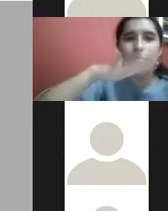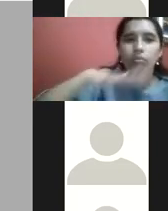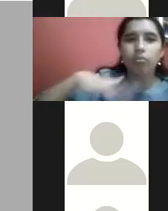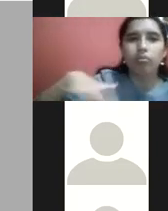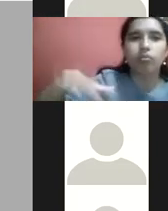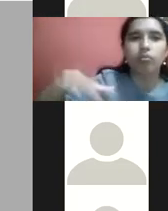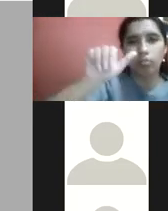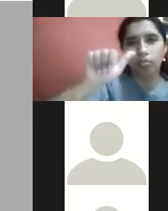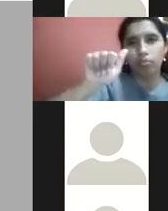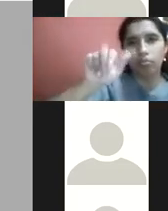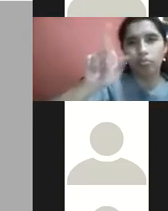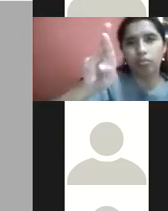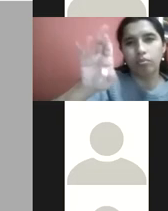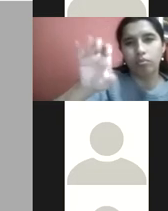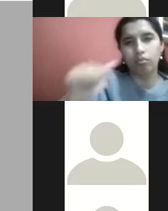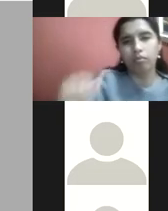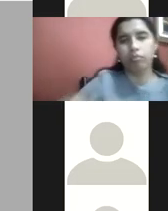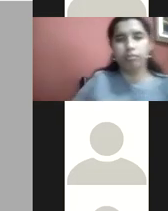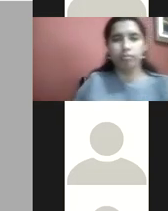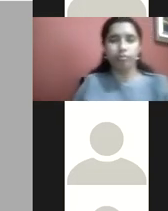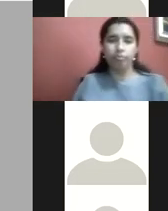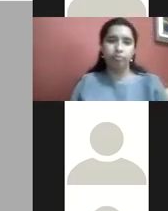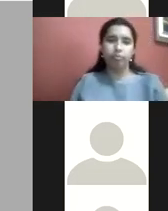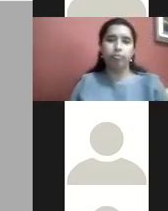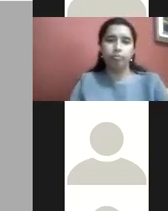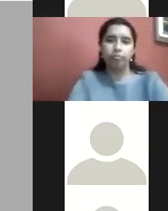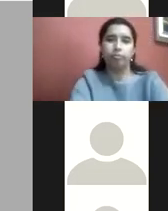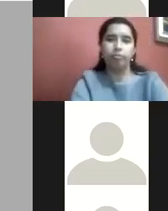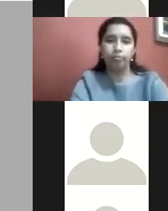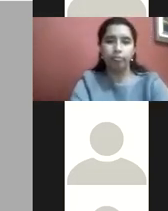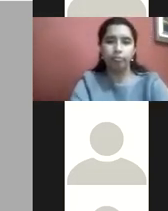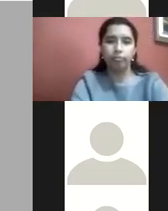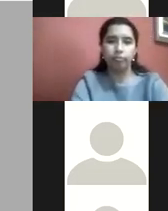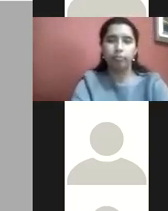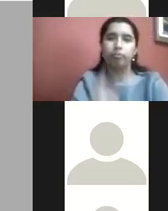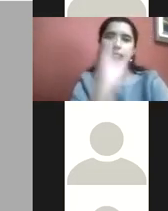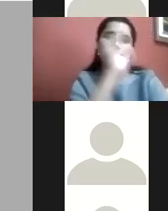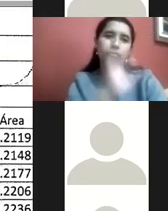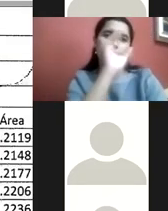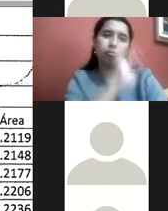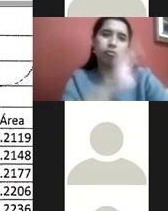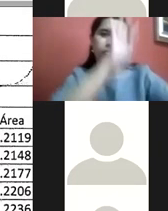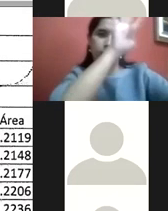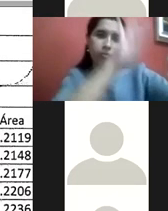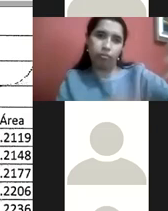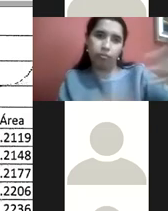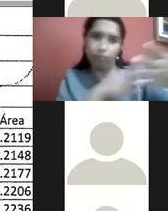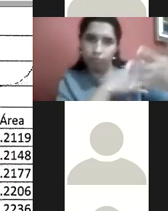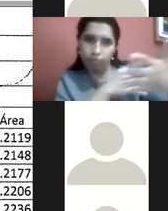Entonces esta es nuestra área. Así que lo que nosotros tenemos que hacer es irnos a nuestra tabla de distribución normal y